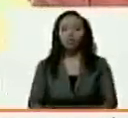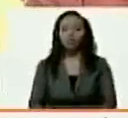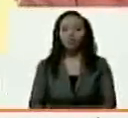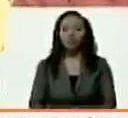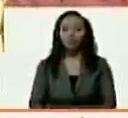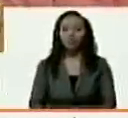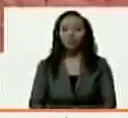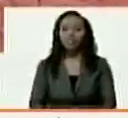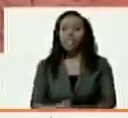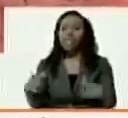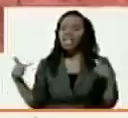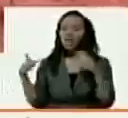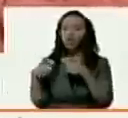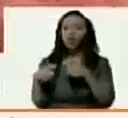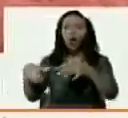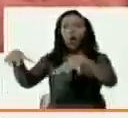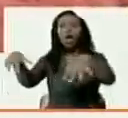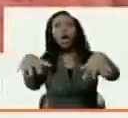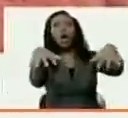una reunión de zombies,